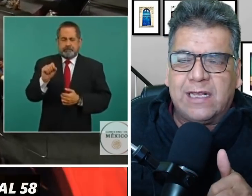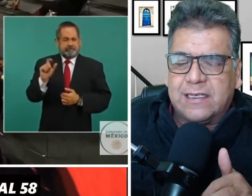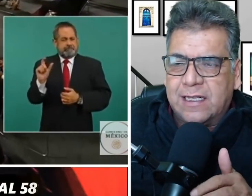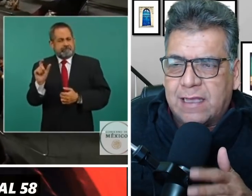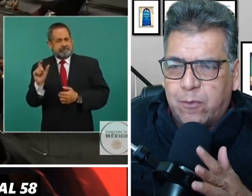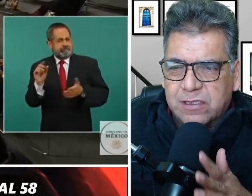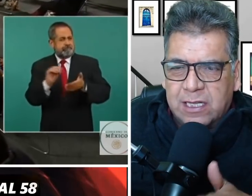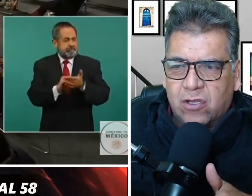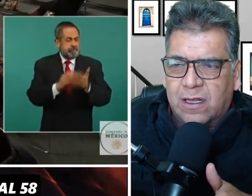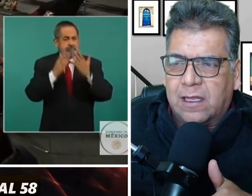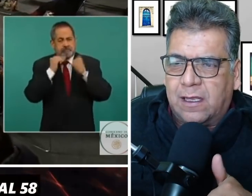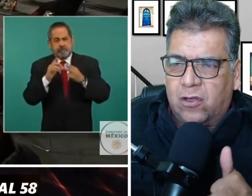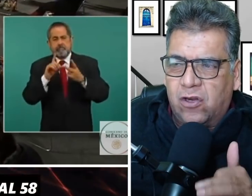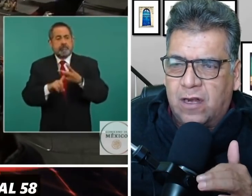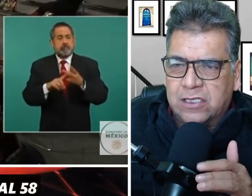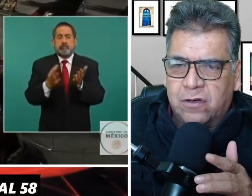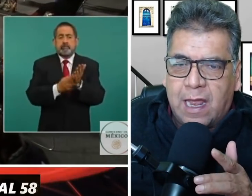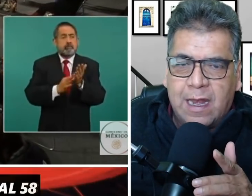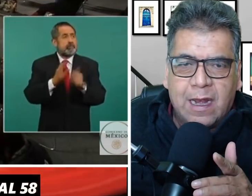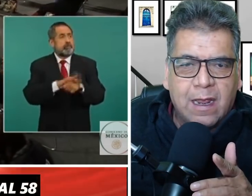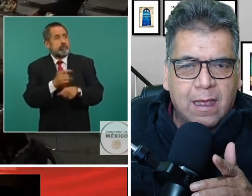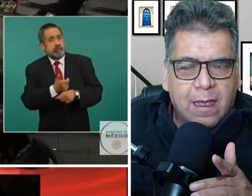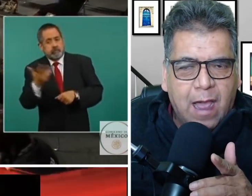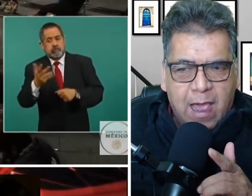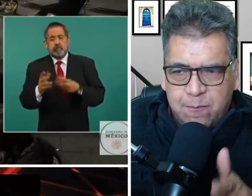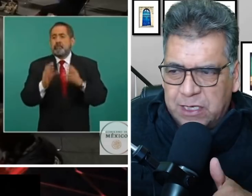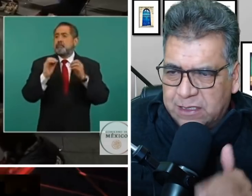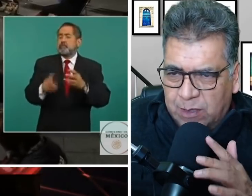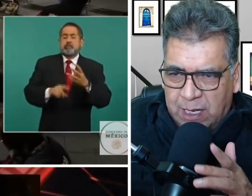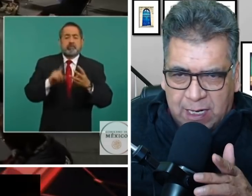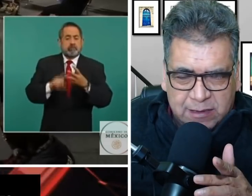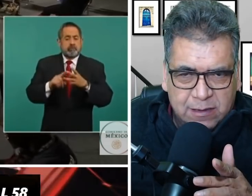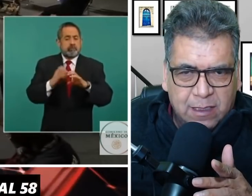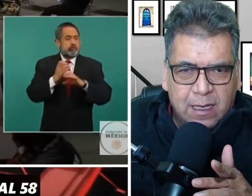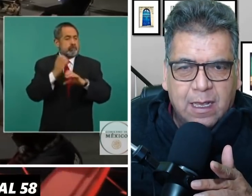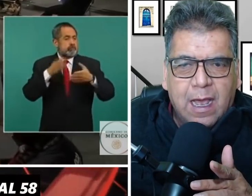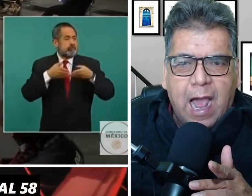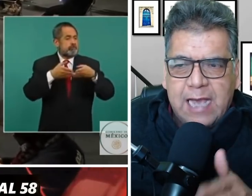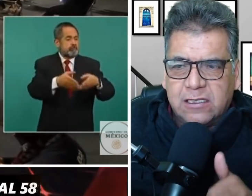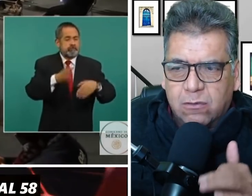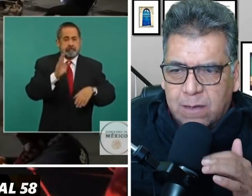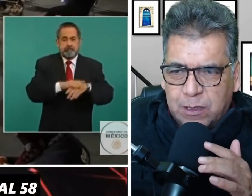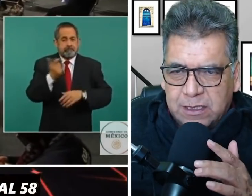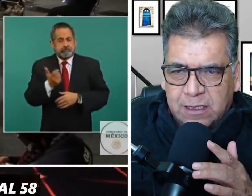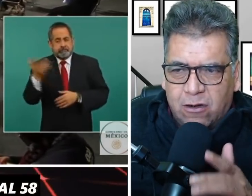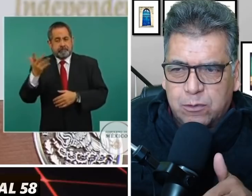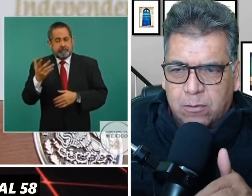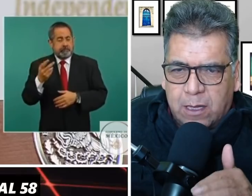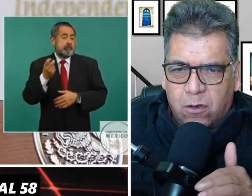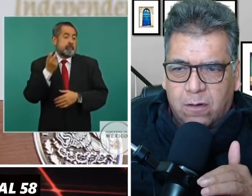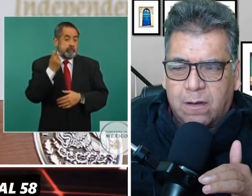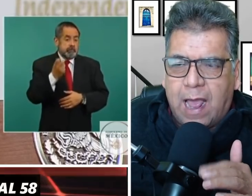concesionaron el 60% del territorio nacional a empresas mineras. A eso fue el presidente